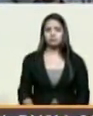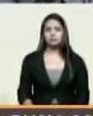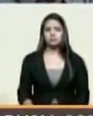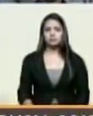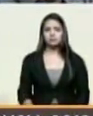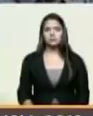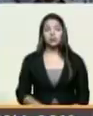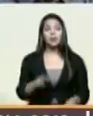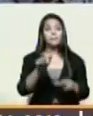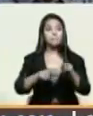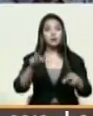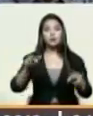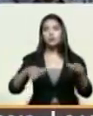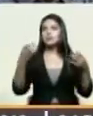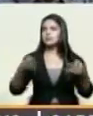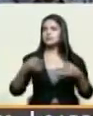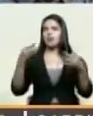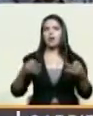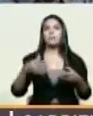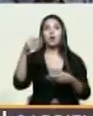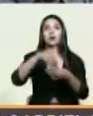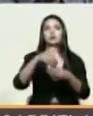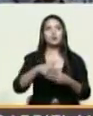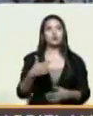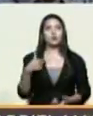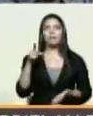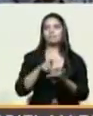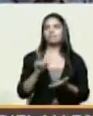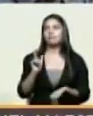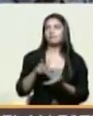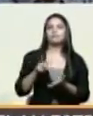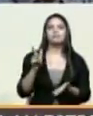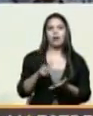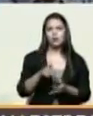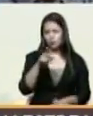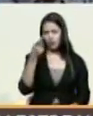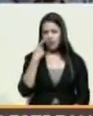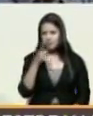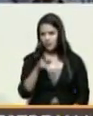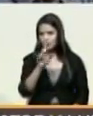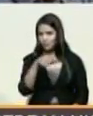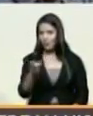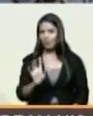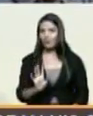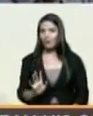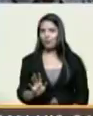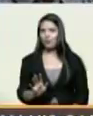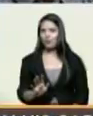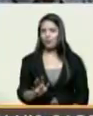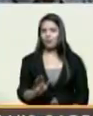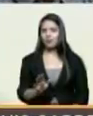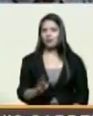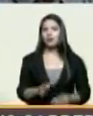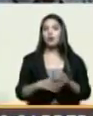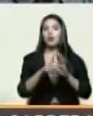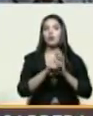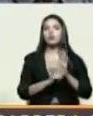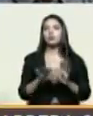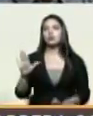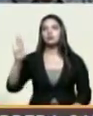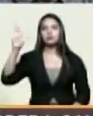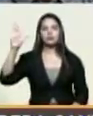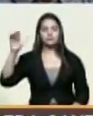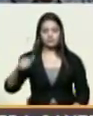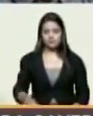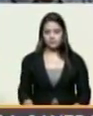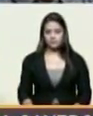Compañeros que cada vez que hay una elección se postulan para todo. ¿Verdad que ustedes lo han visto? Sí. ¿Hay elecciones de constituyente? Yo